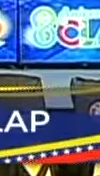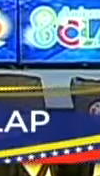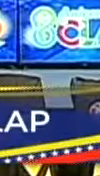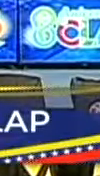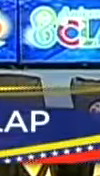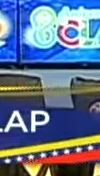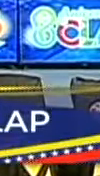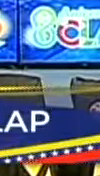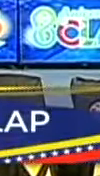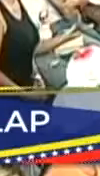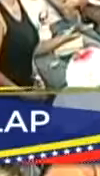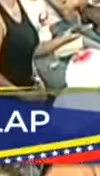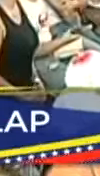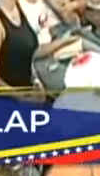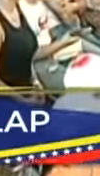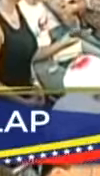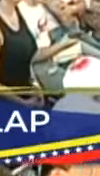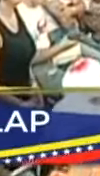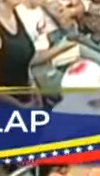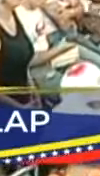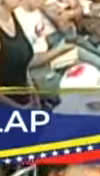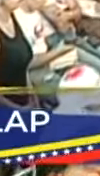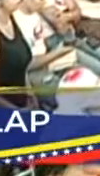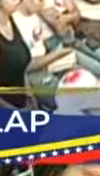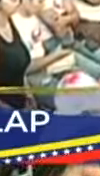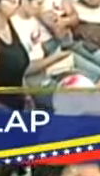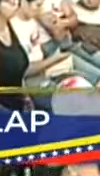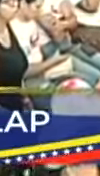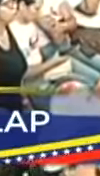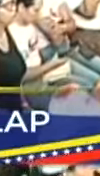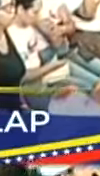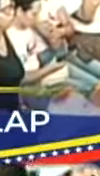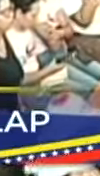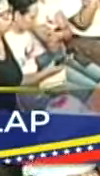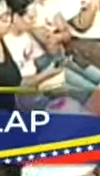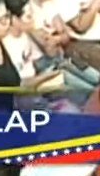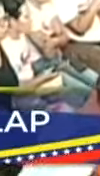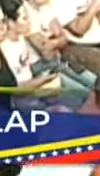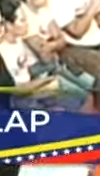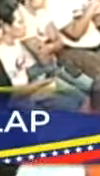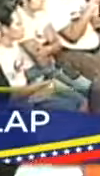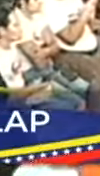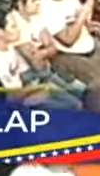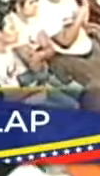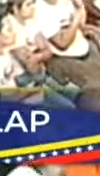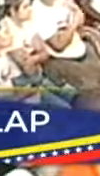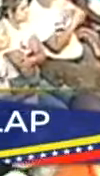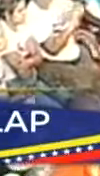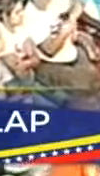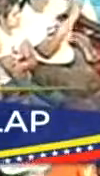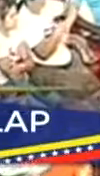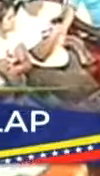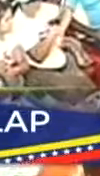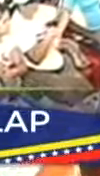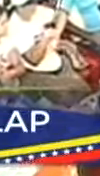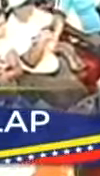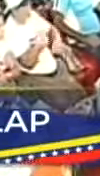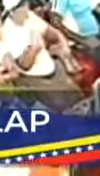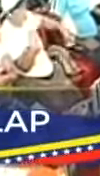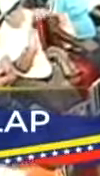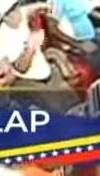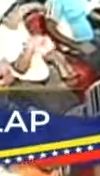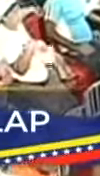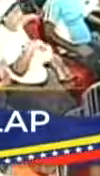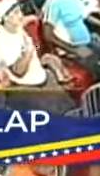Bueno, presidente, solamente que vamos a tener ese cuadernillo. Un cuadernillo para la autoformación, pero al final de ese cuadernillo nos conseguimos con un